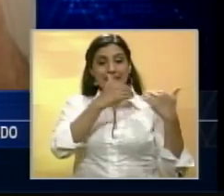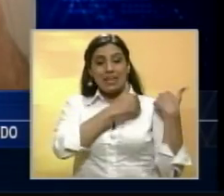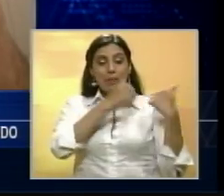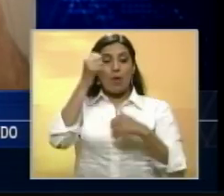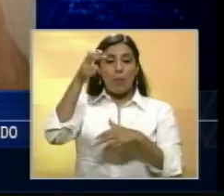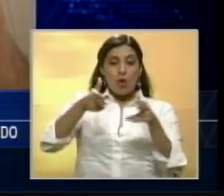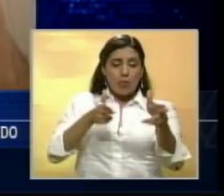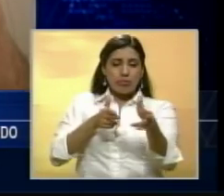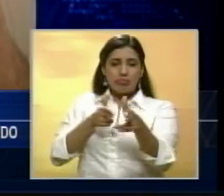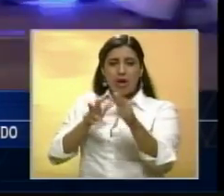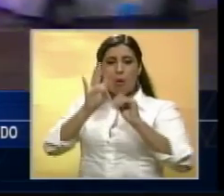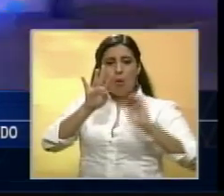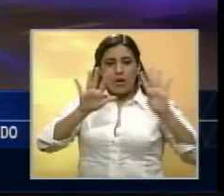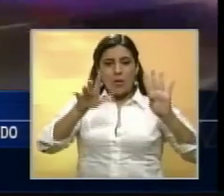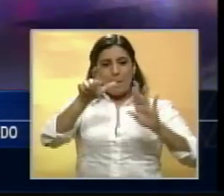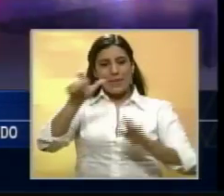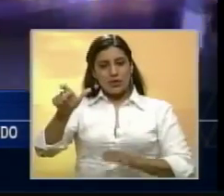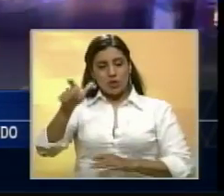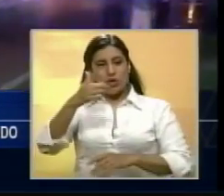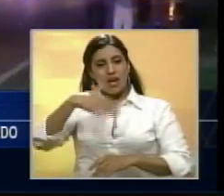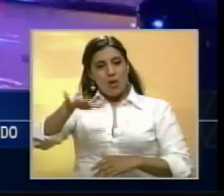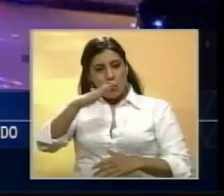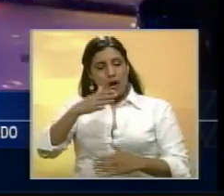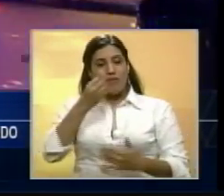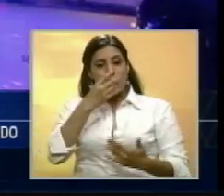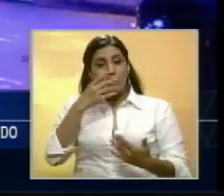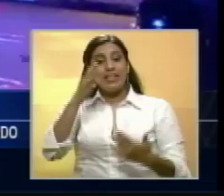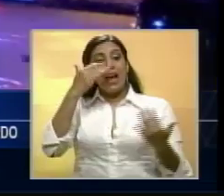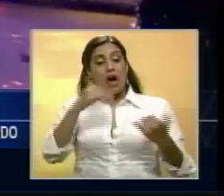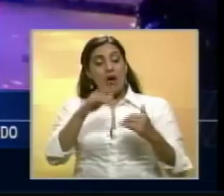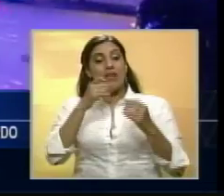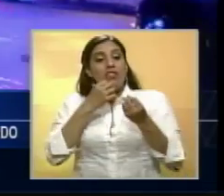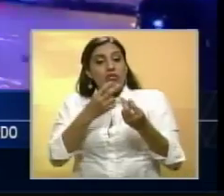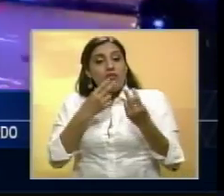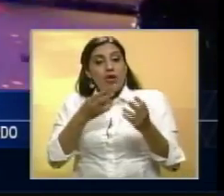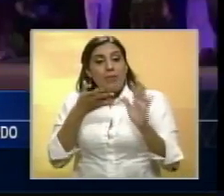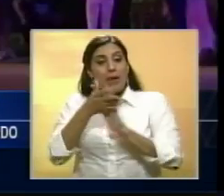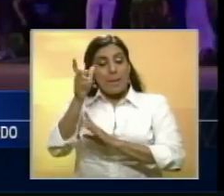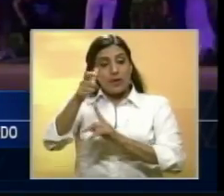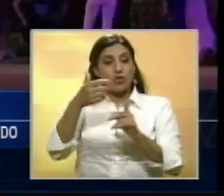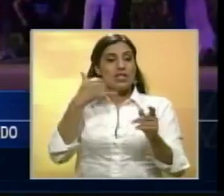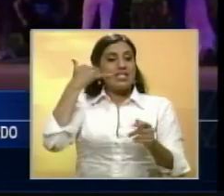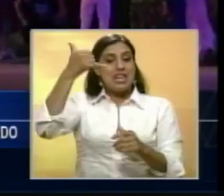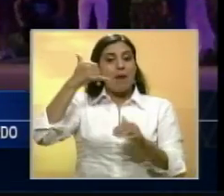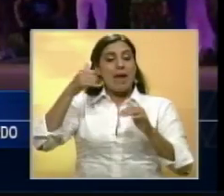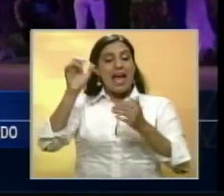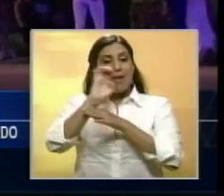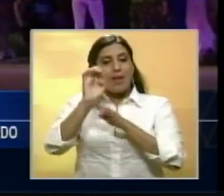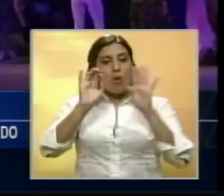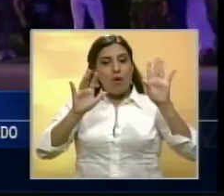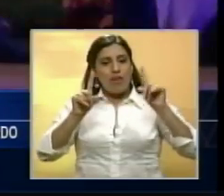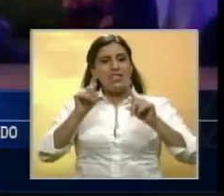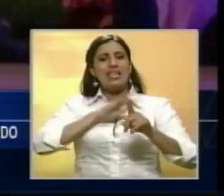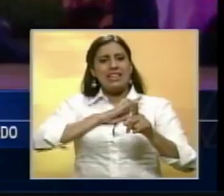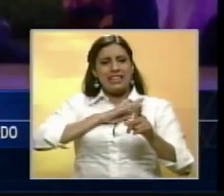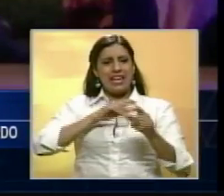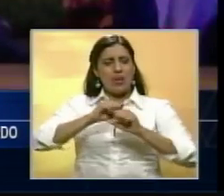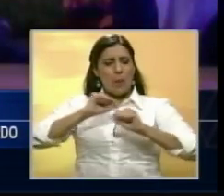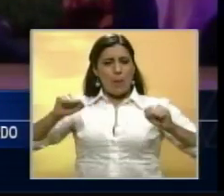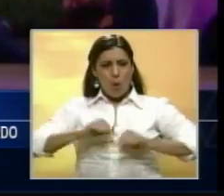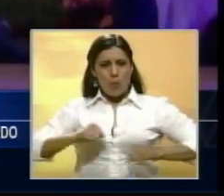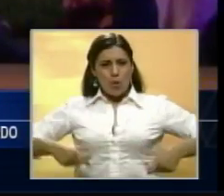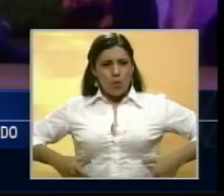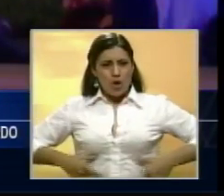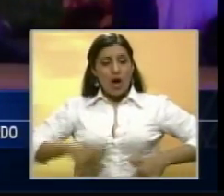asesino de 49 personas en el bar Pulse de Orlando. Según un portavoz, el agresor llamó al 911 señalando que tenía